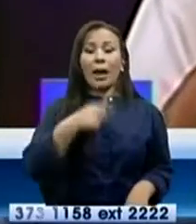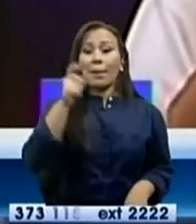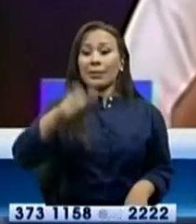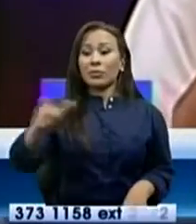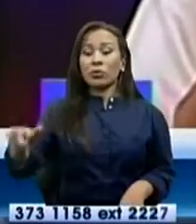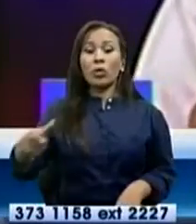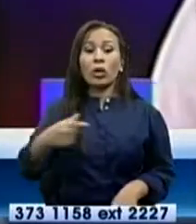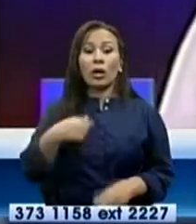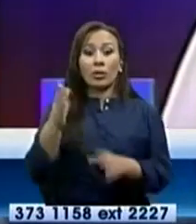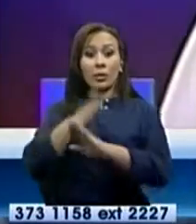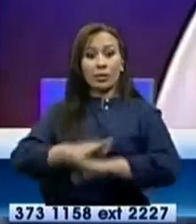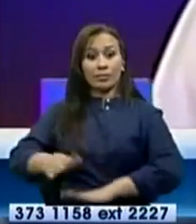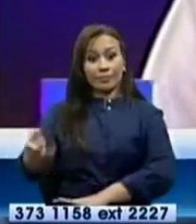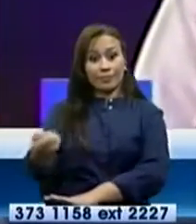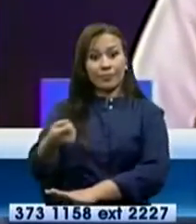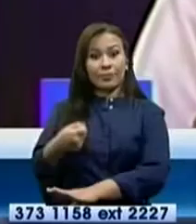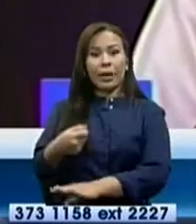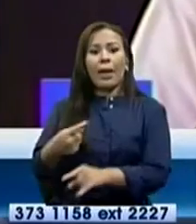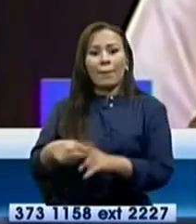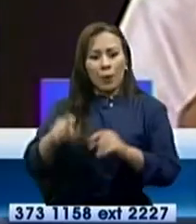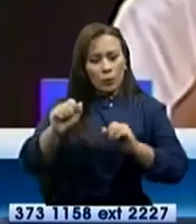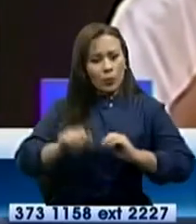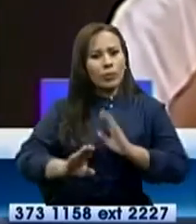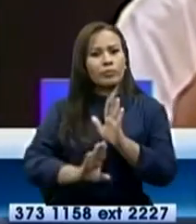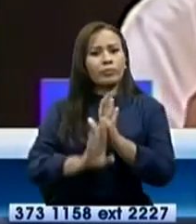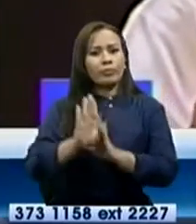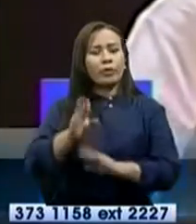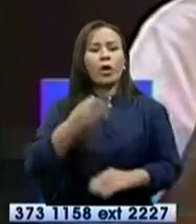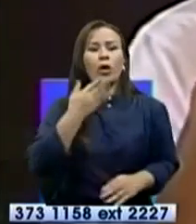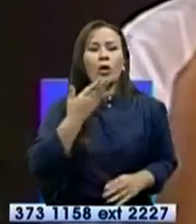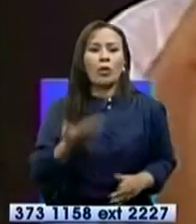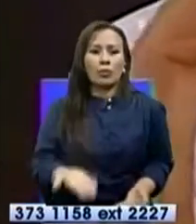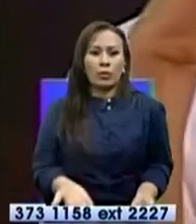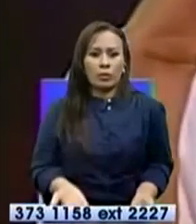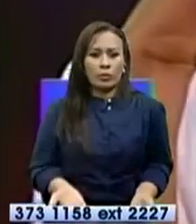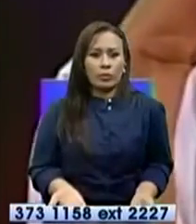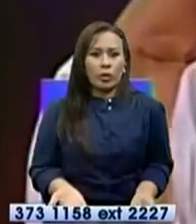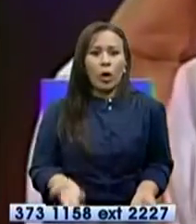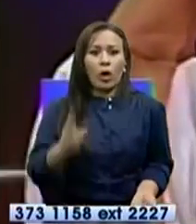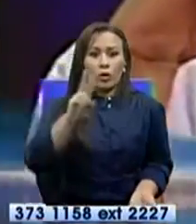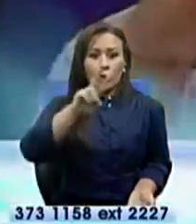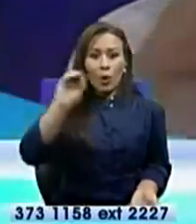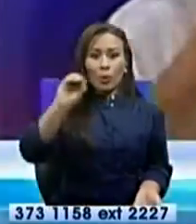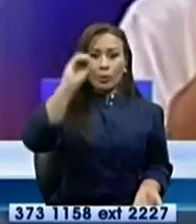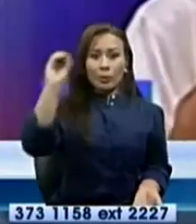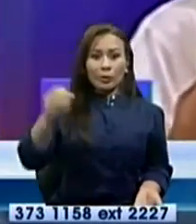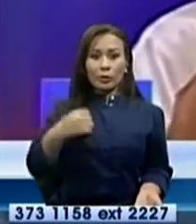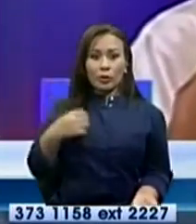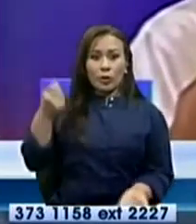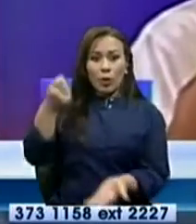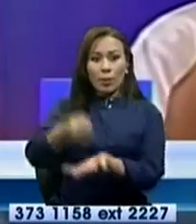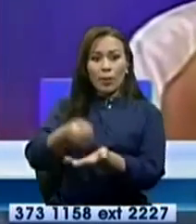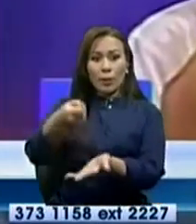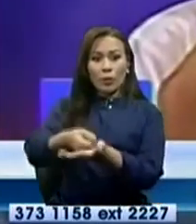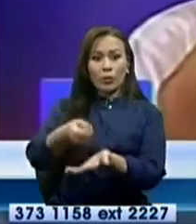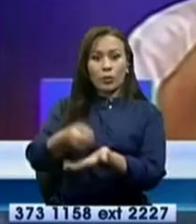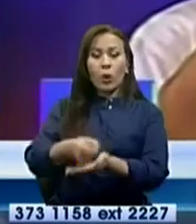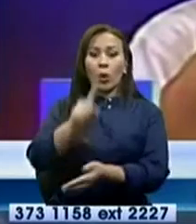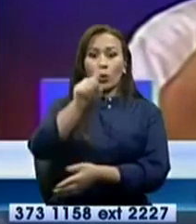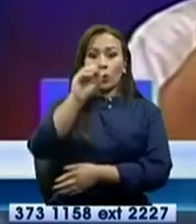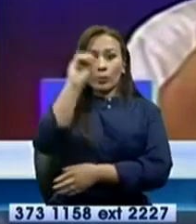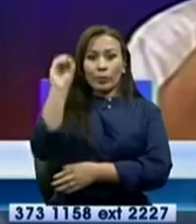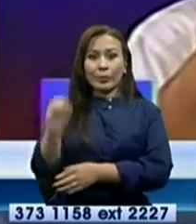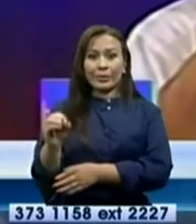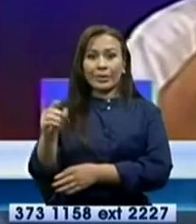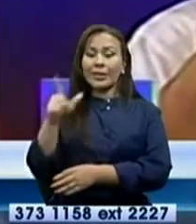bueno, pero hay una ineficiencia que se puede mejorar. ¿Cuál era la ineficiencia? 2% es lo que yo aporto como trabajador, 1%